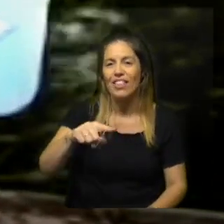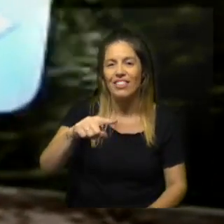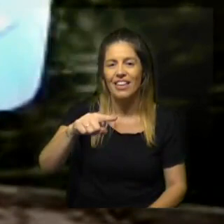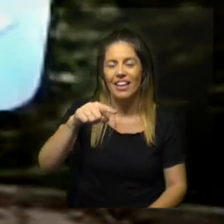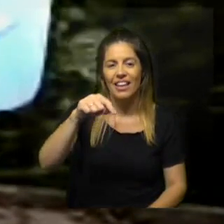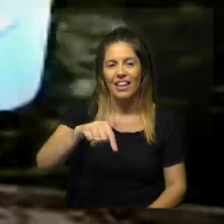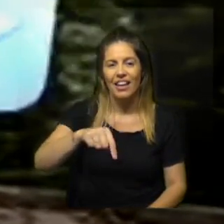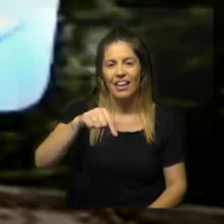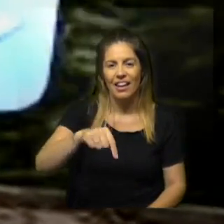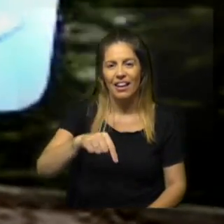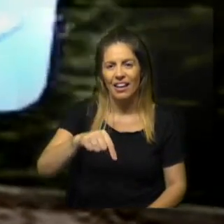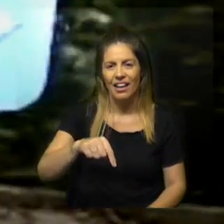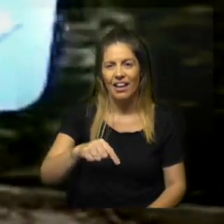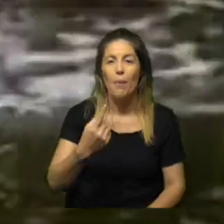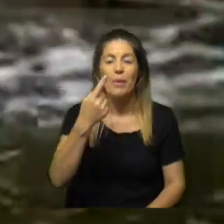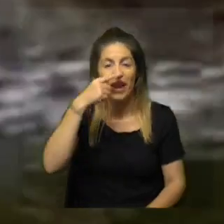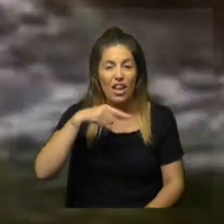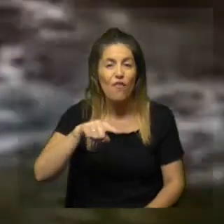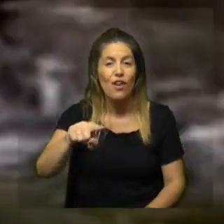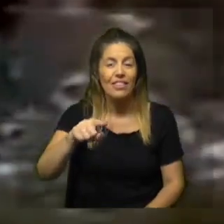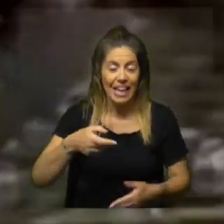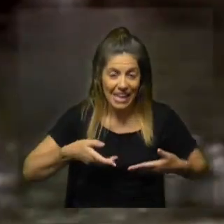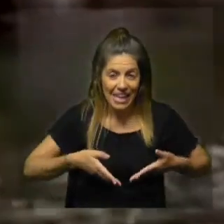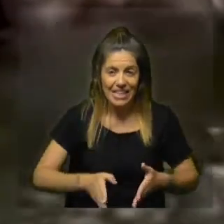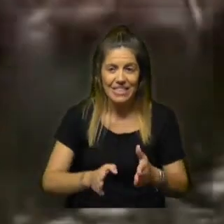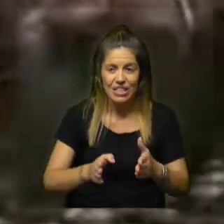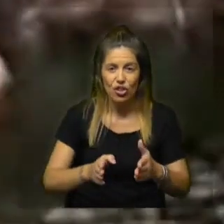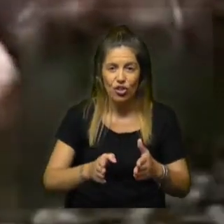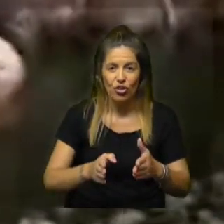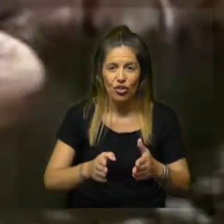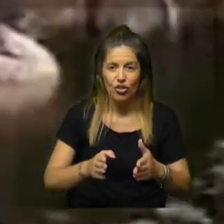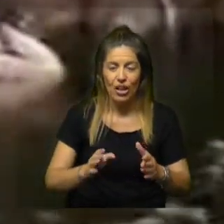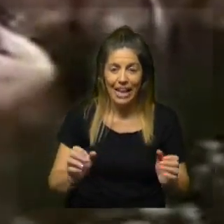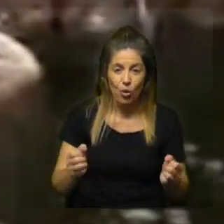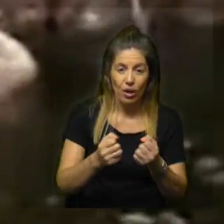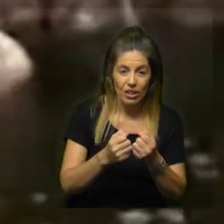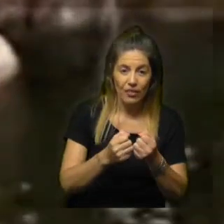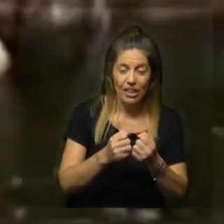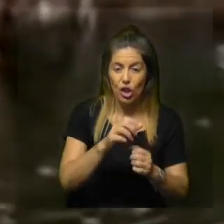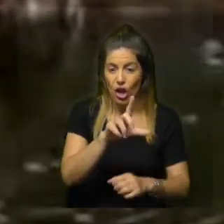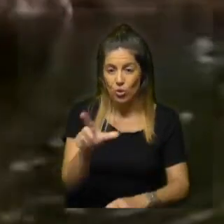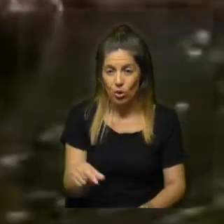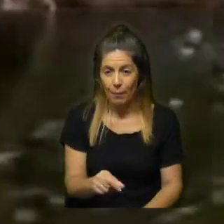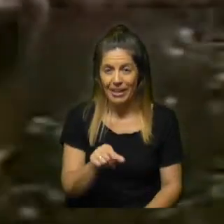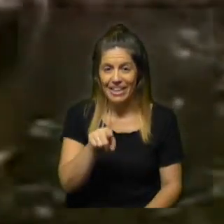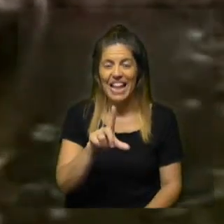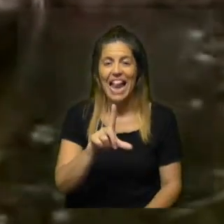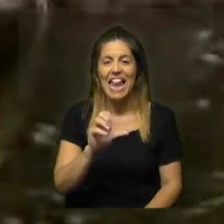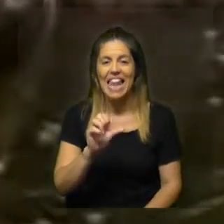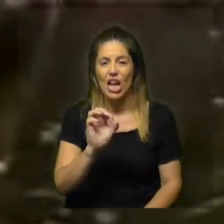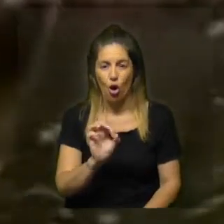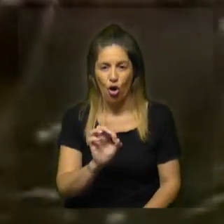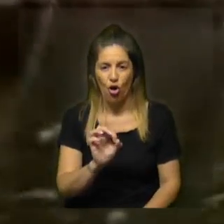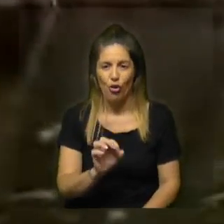de la... El primer elefante asiático, nacido... Porque estos son asiáticos. En cautiverio, en Sudamérica. Este fue Leo.